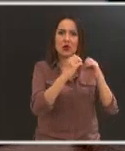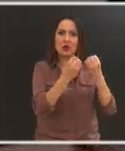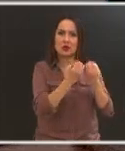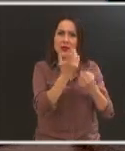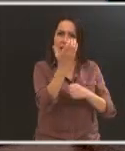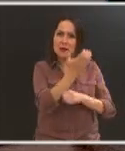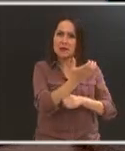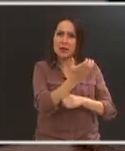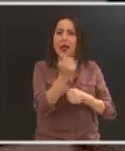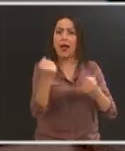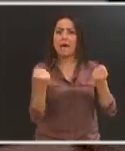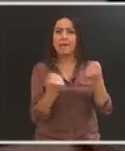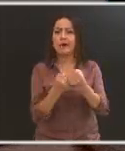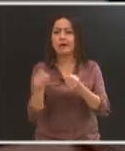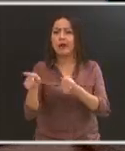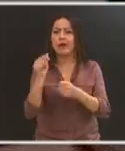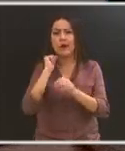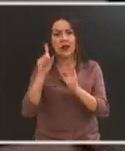amparo de la ley costarricense.